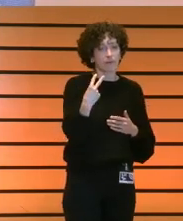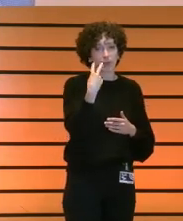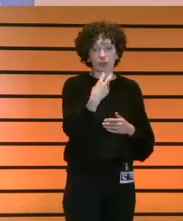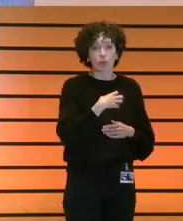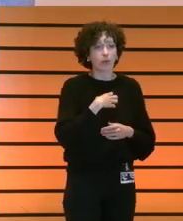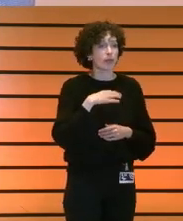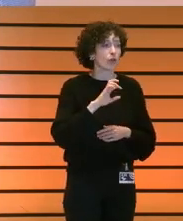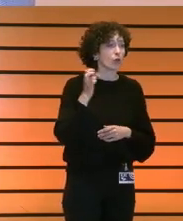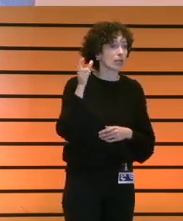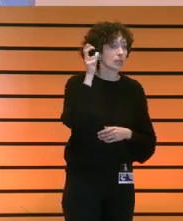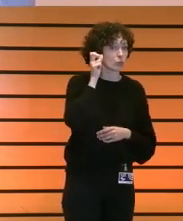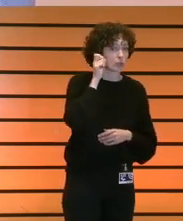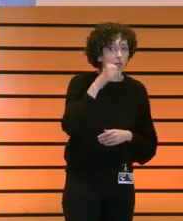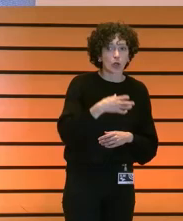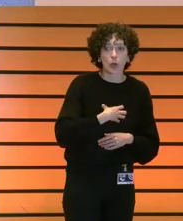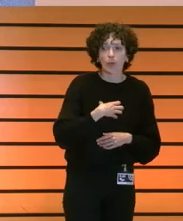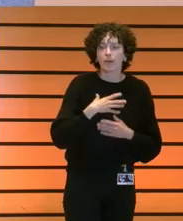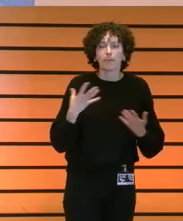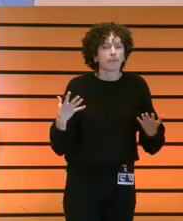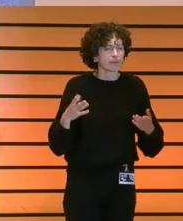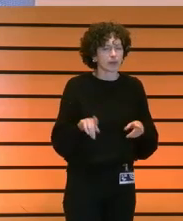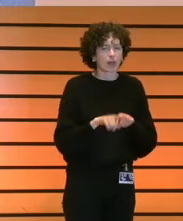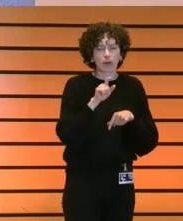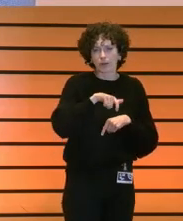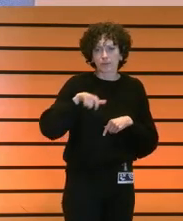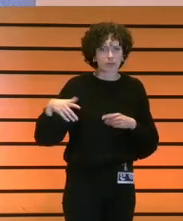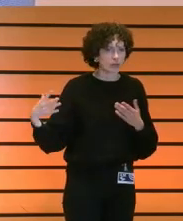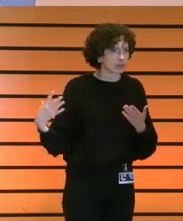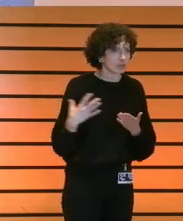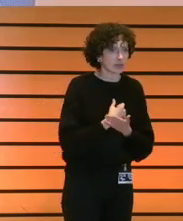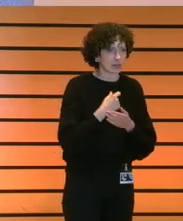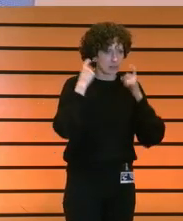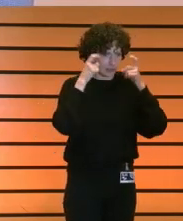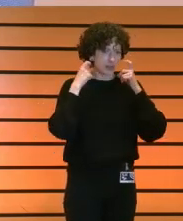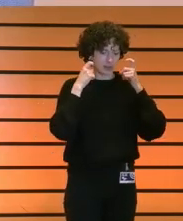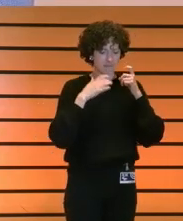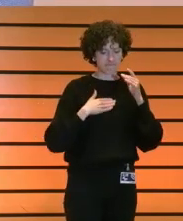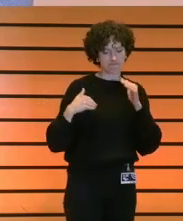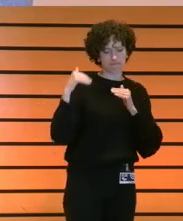pudiendo escuchar, pero todas esas personas que tratan de llegar a su cima